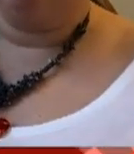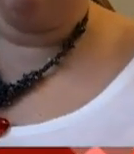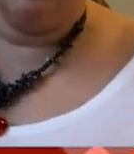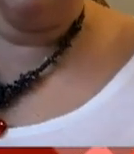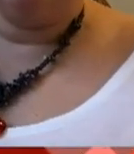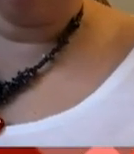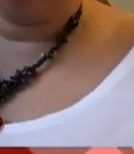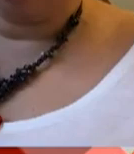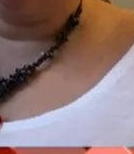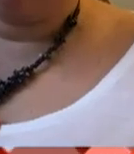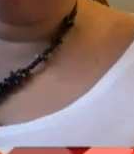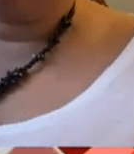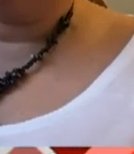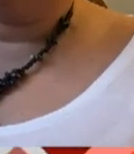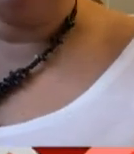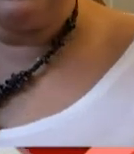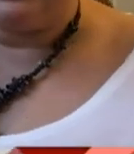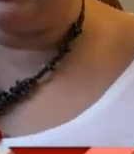platillos muy